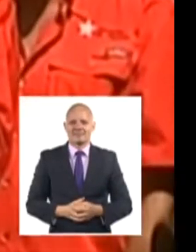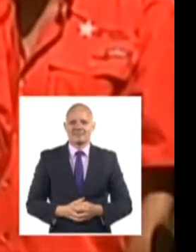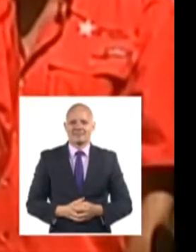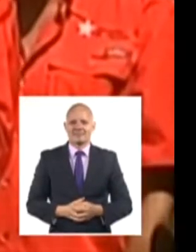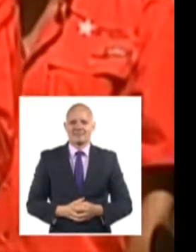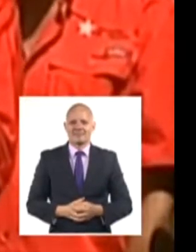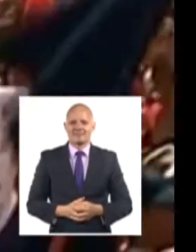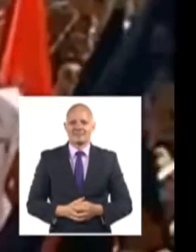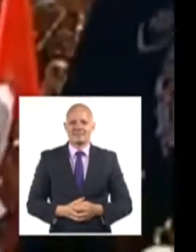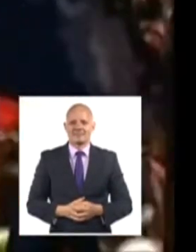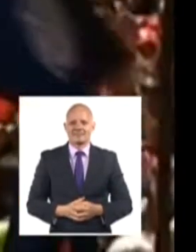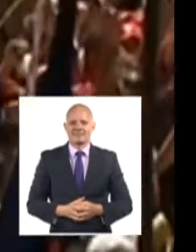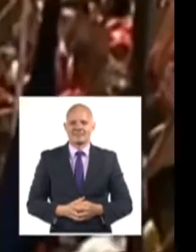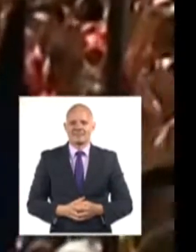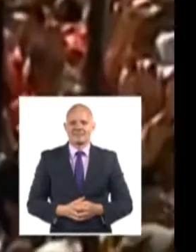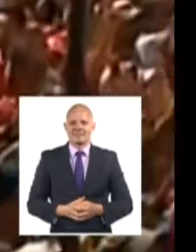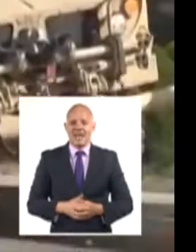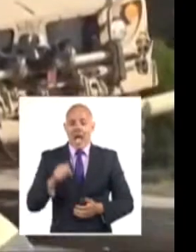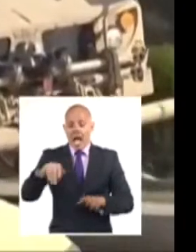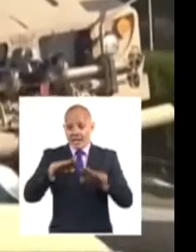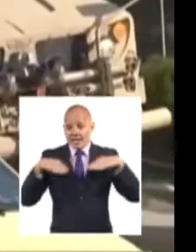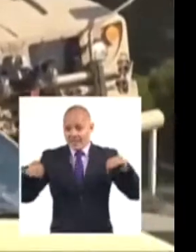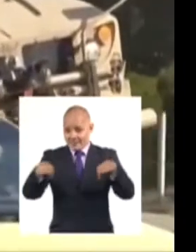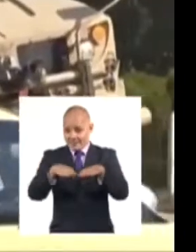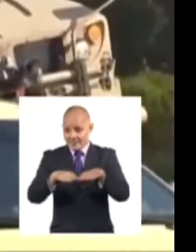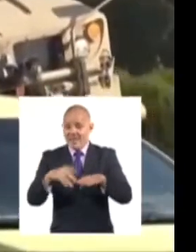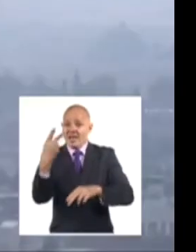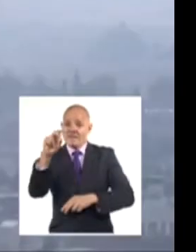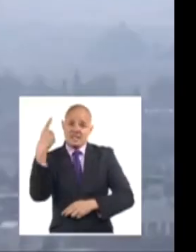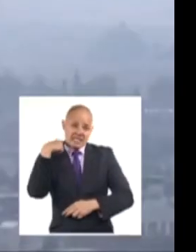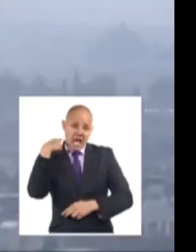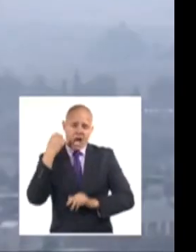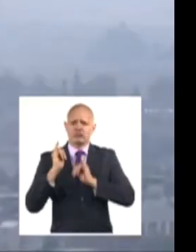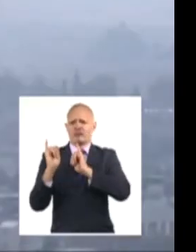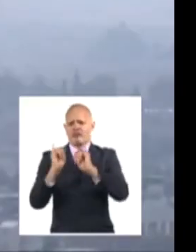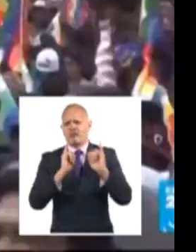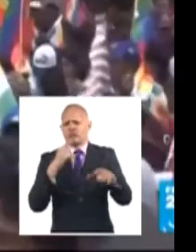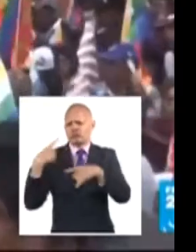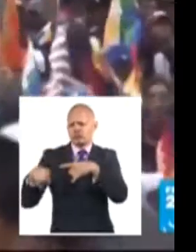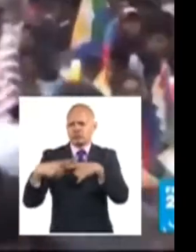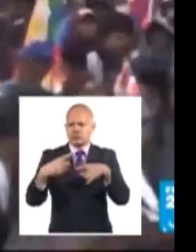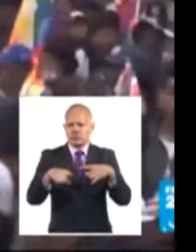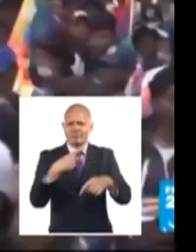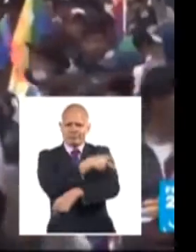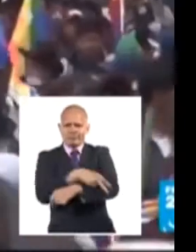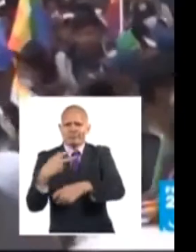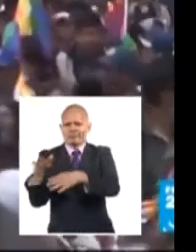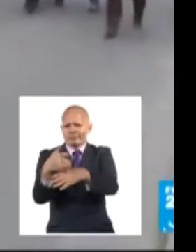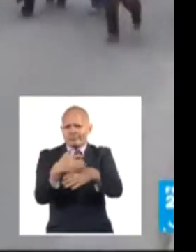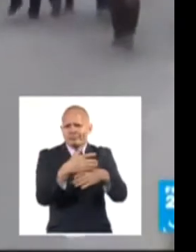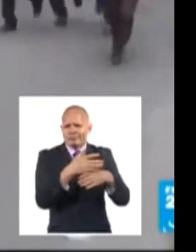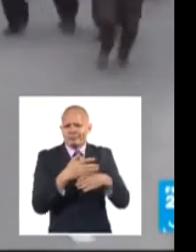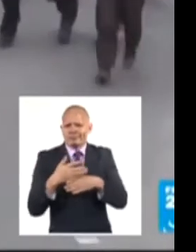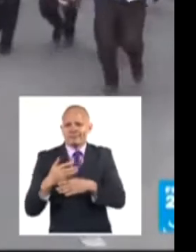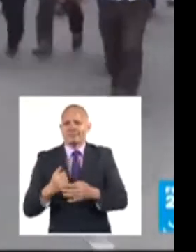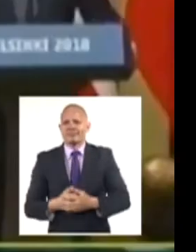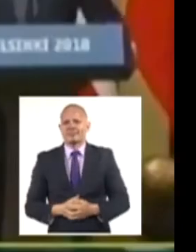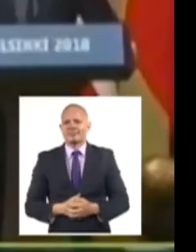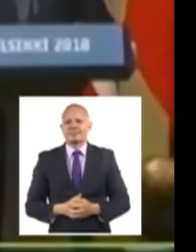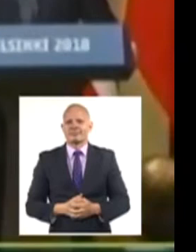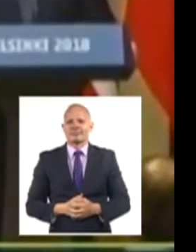más de 20 años informando y valorando los acontecimientos que han estremecido a la región y el mundo